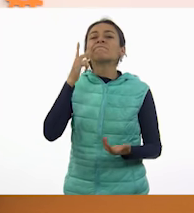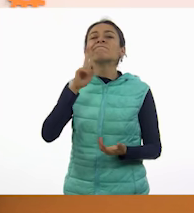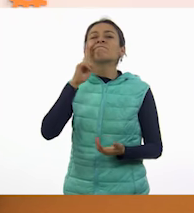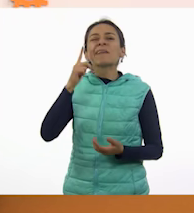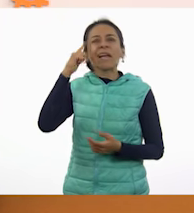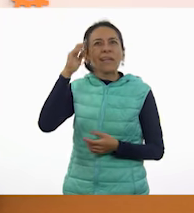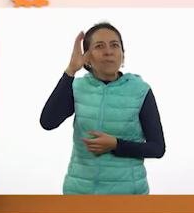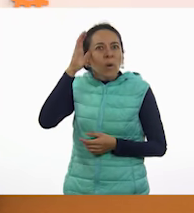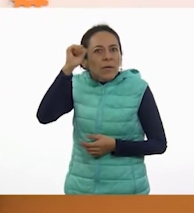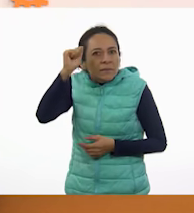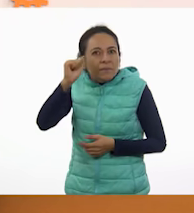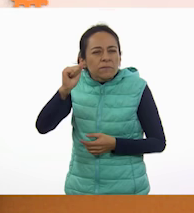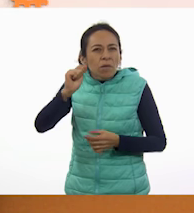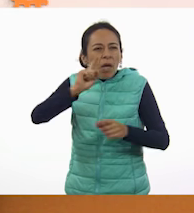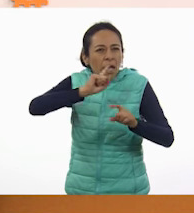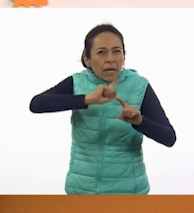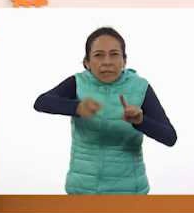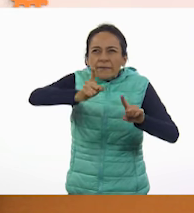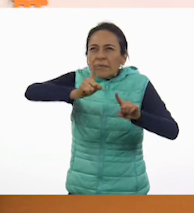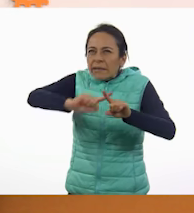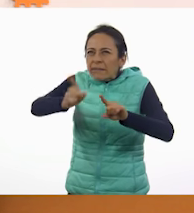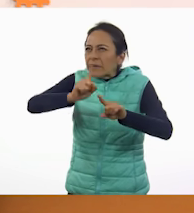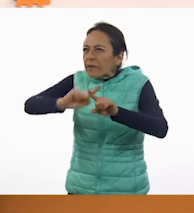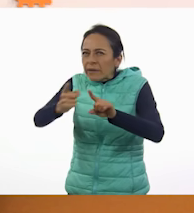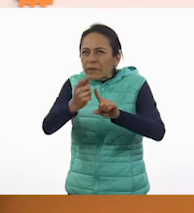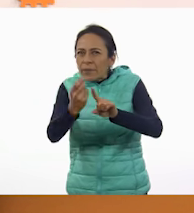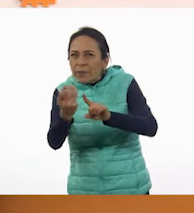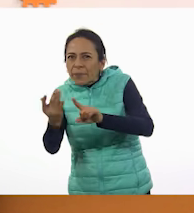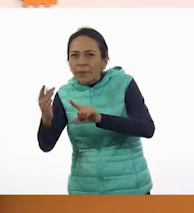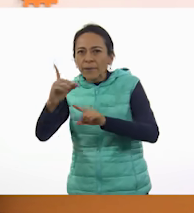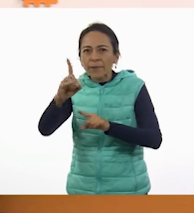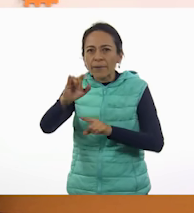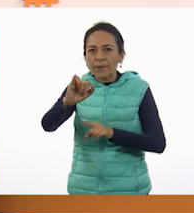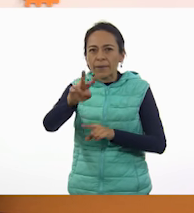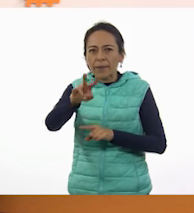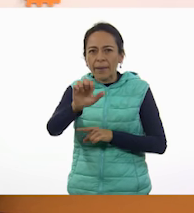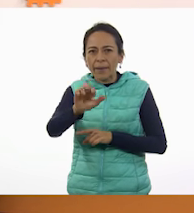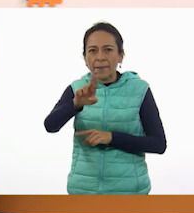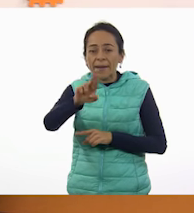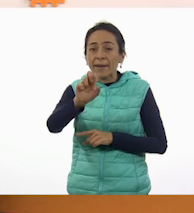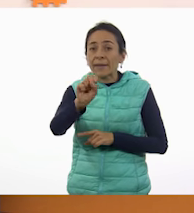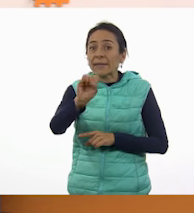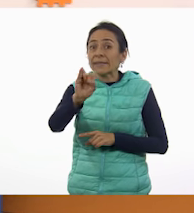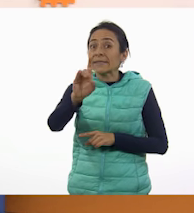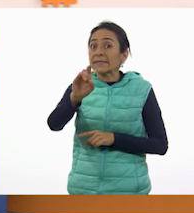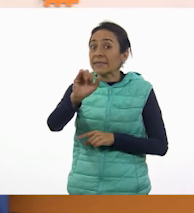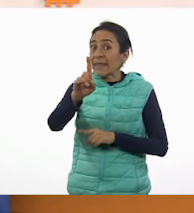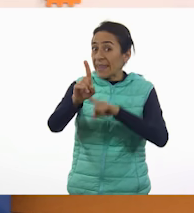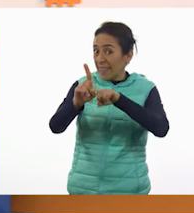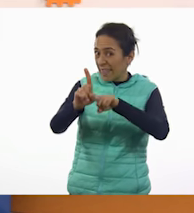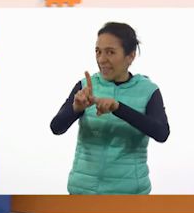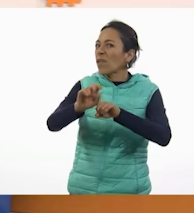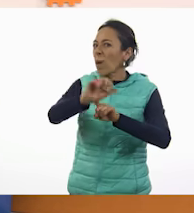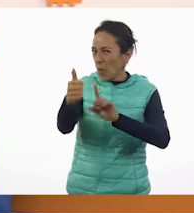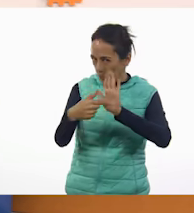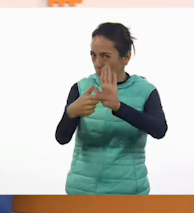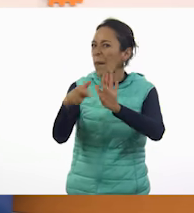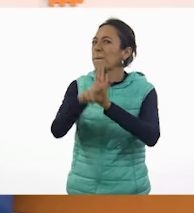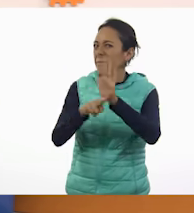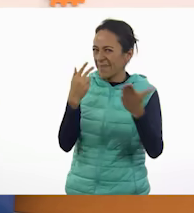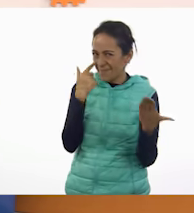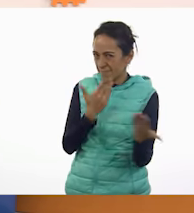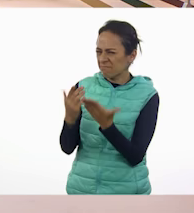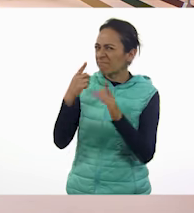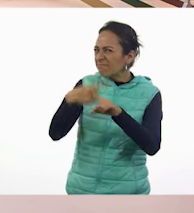de la diversidad, vemos el siguiente video. A ver. Diversidad cultural. De eso nos habla este video, ¿qué te